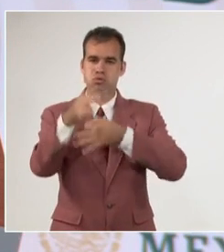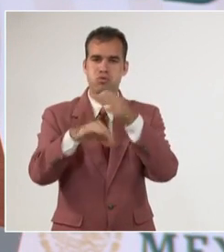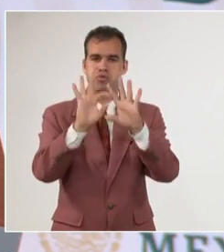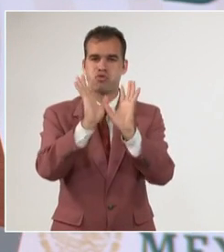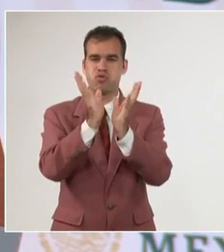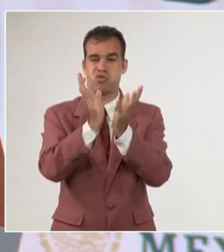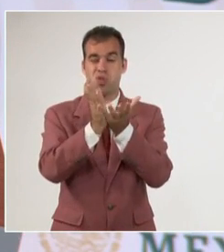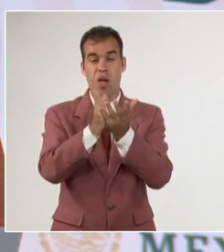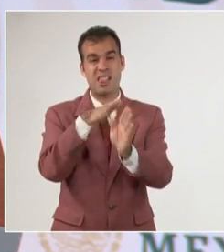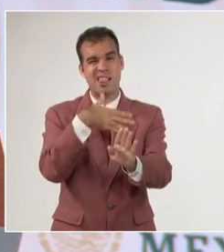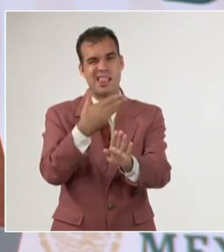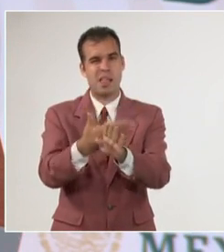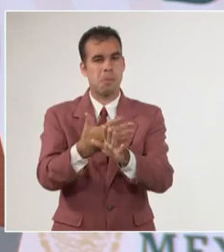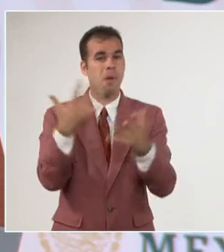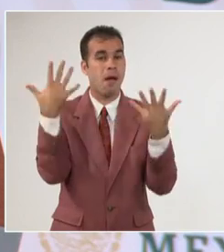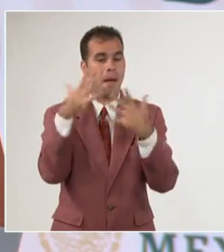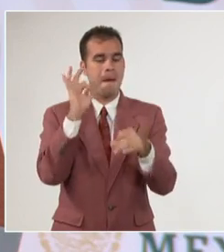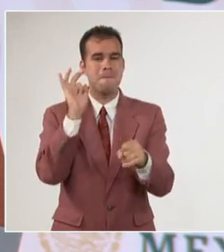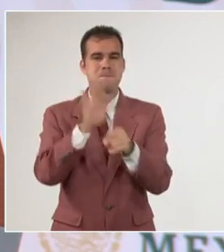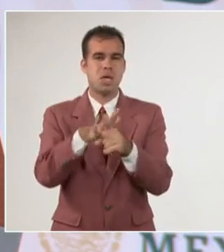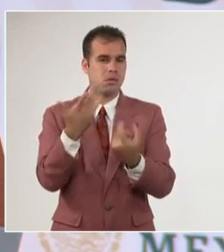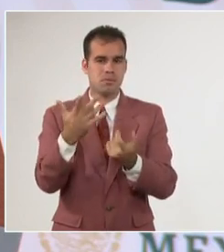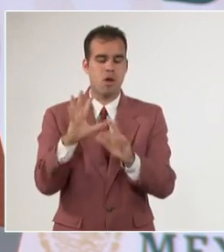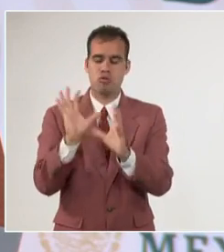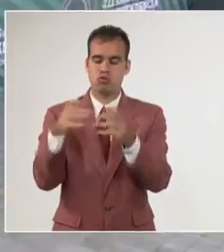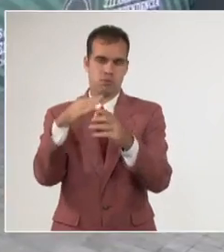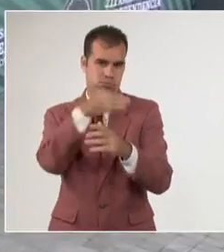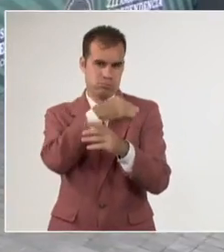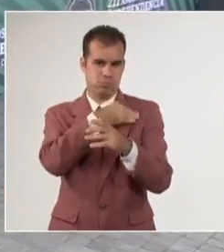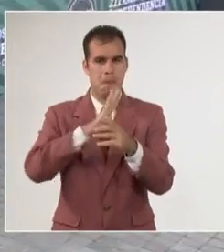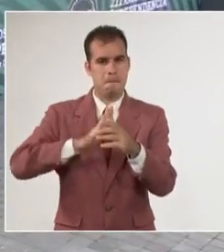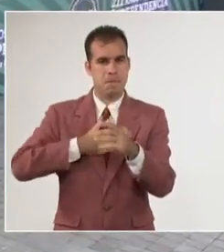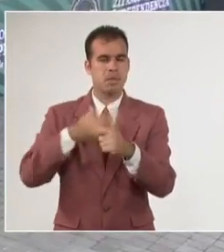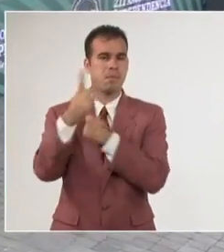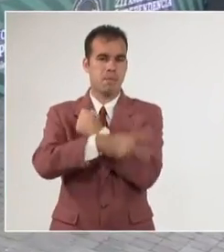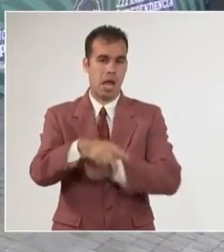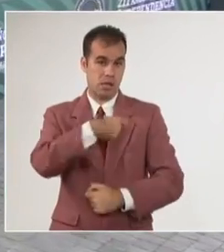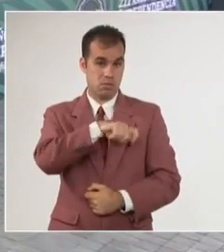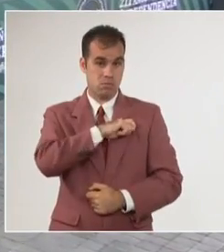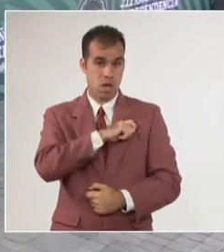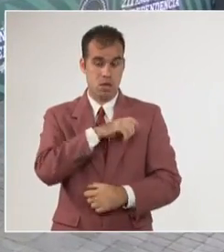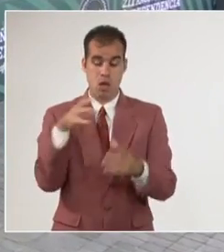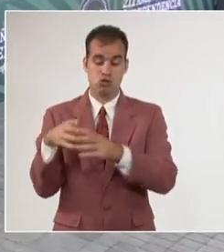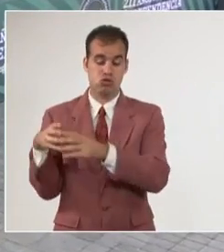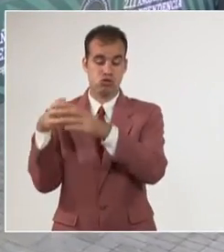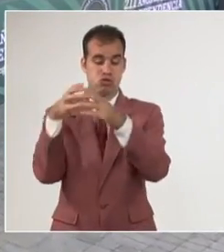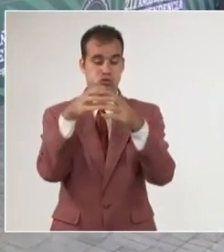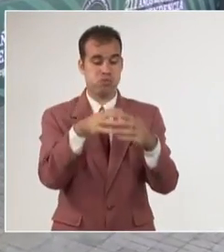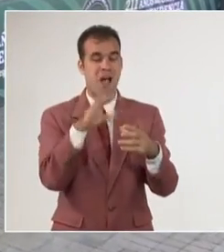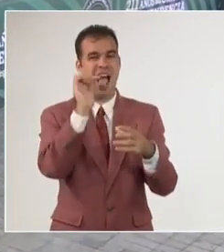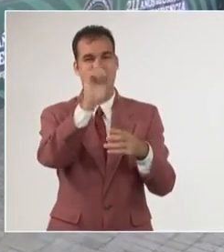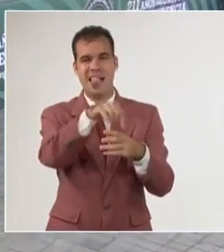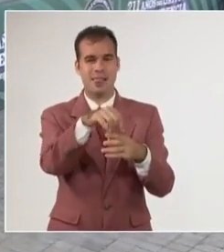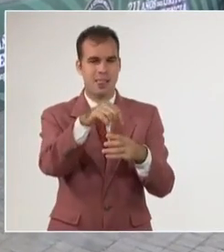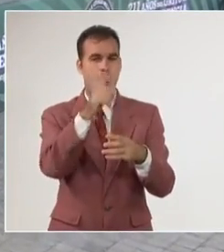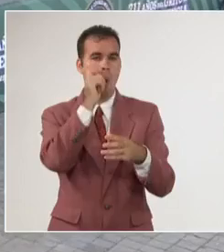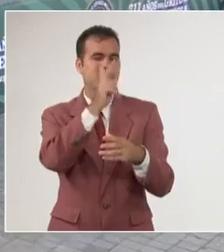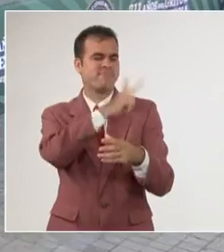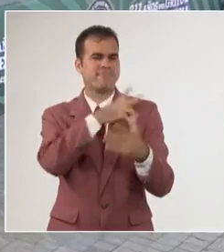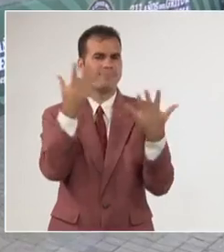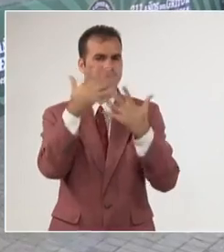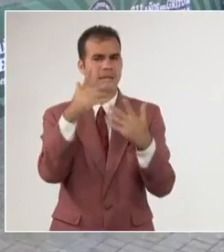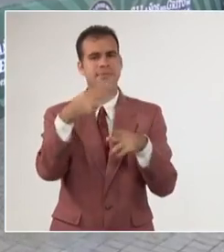matanza y destrucción sin freno, las tropas españolas que venían de Santiago de Cuba al mando de Hernán